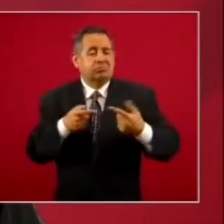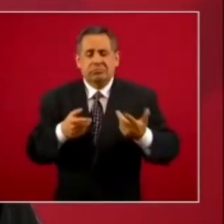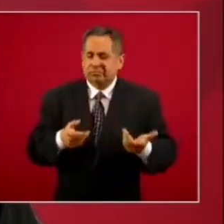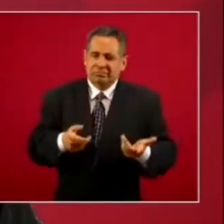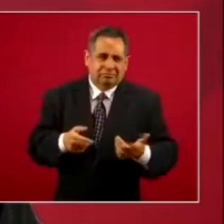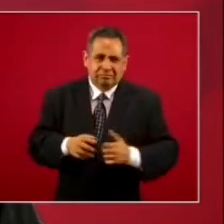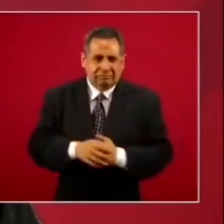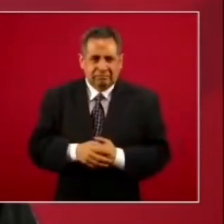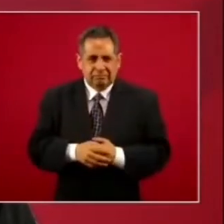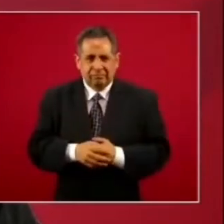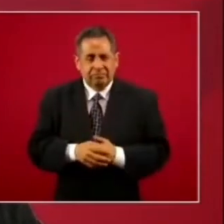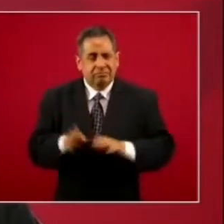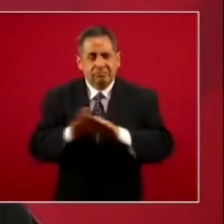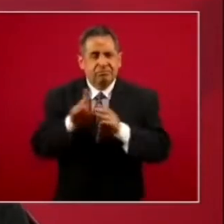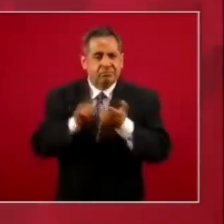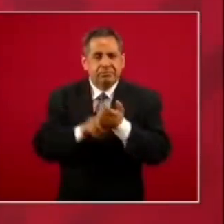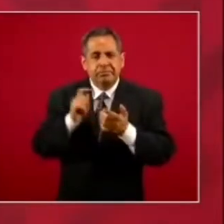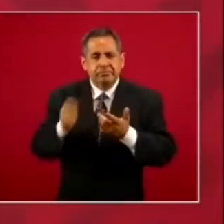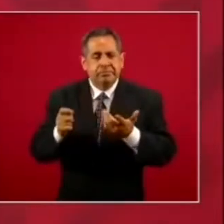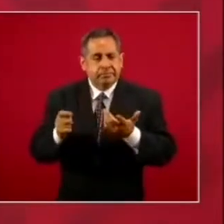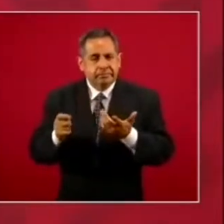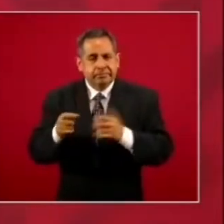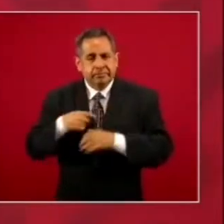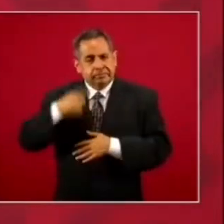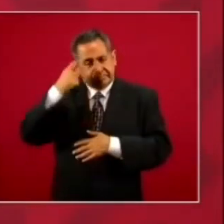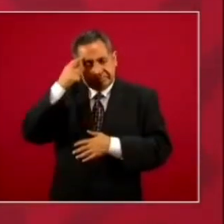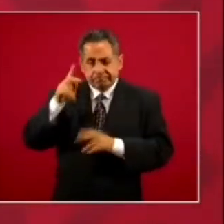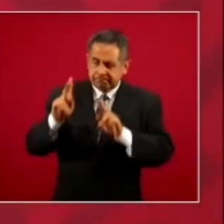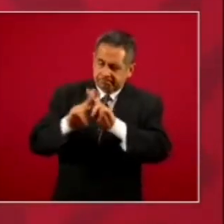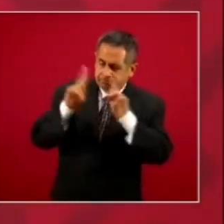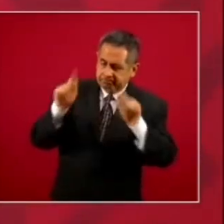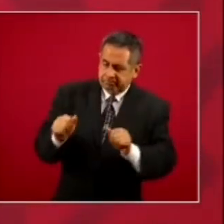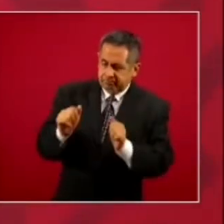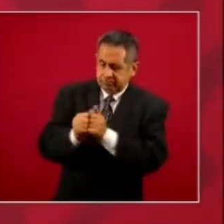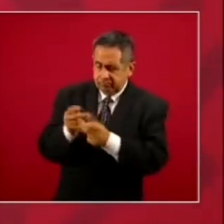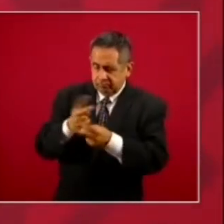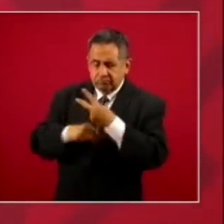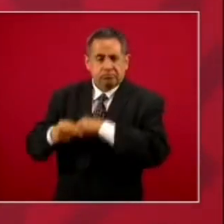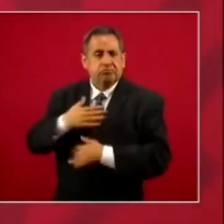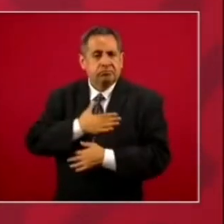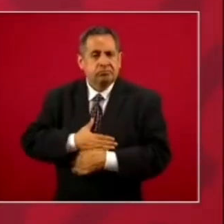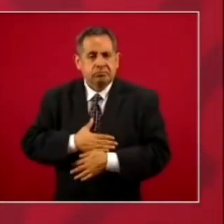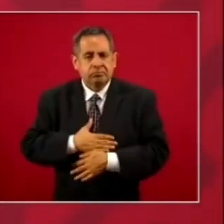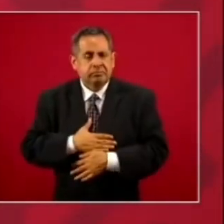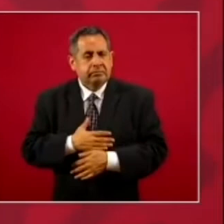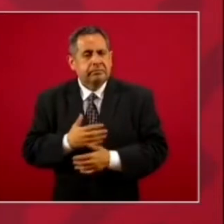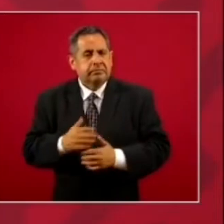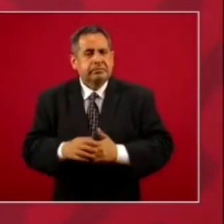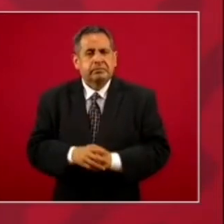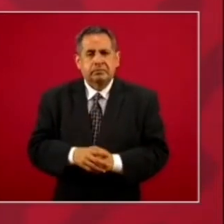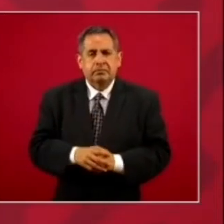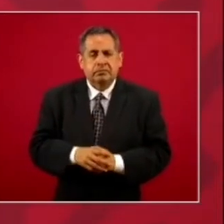que se apueste a que la paz es fruto de la justicia.